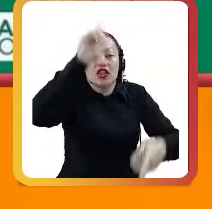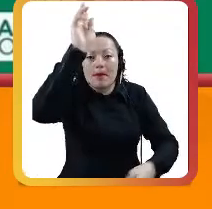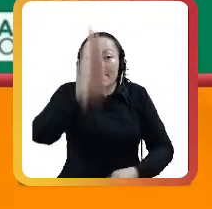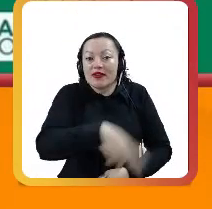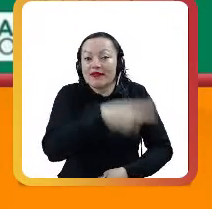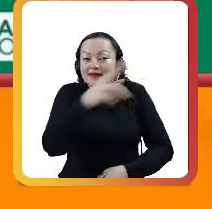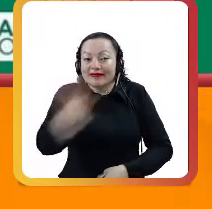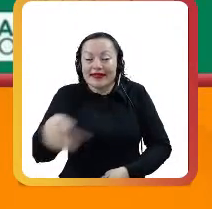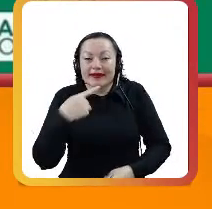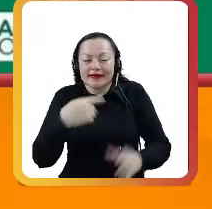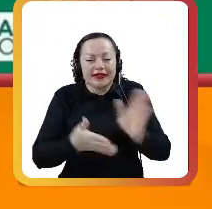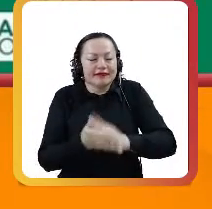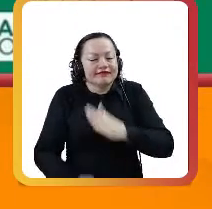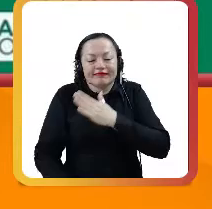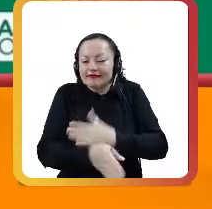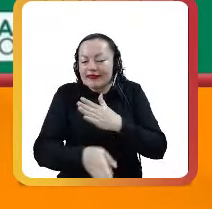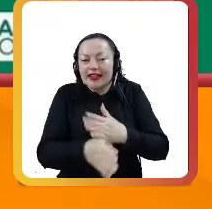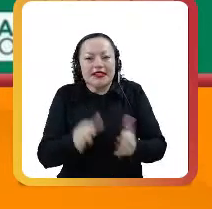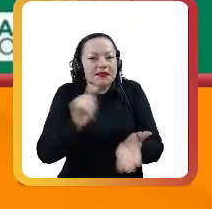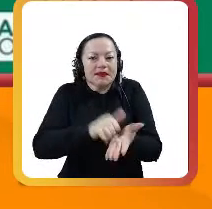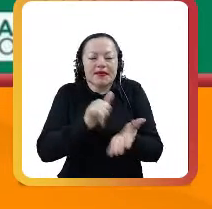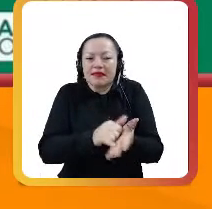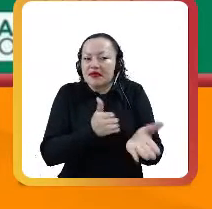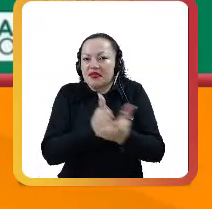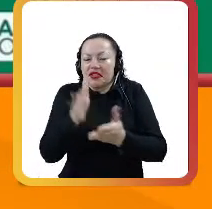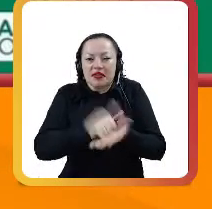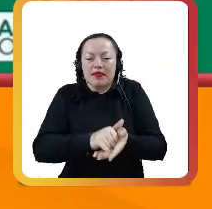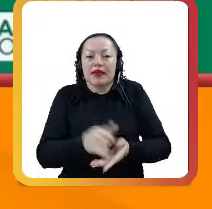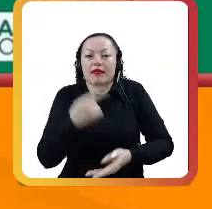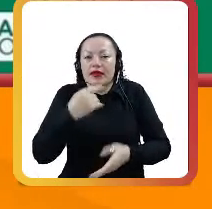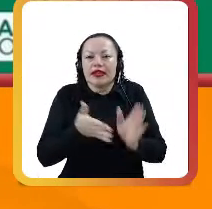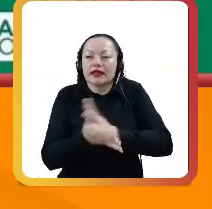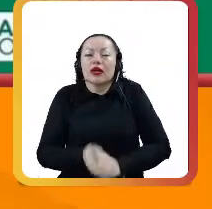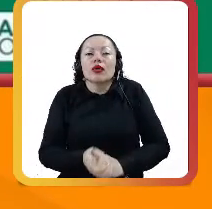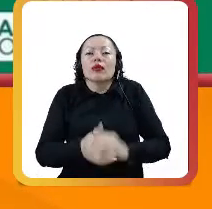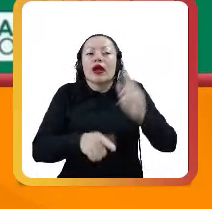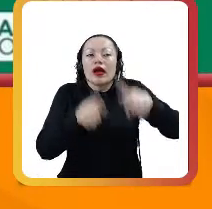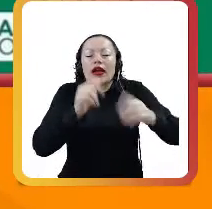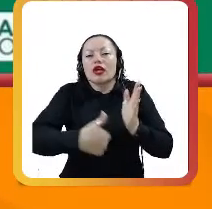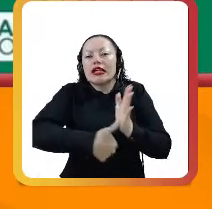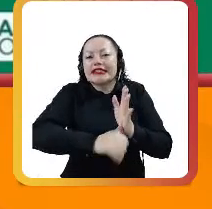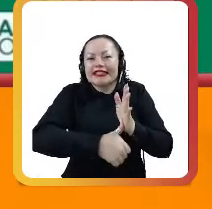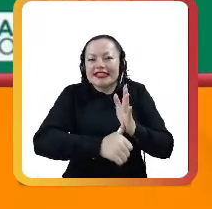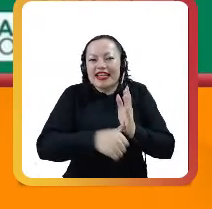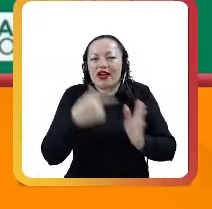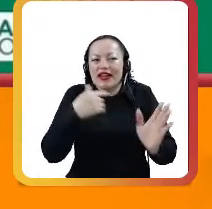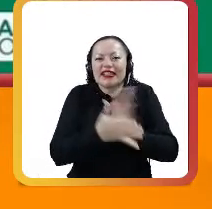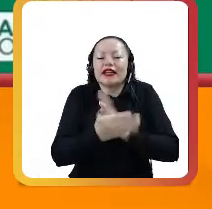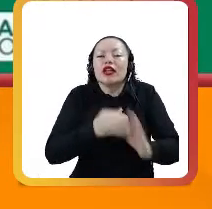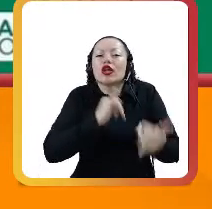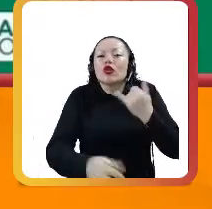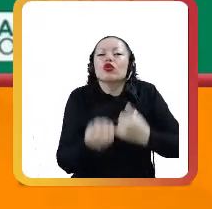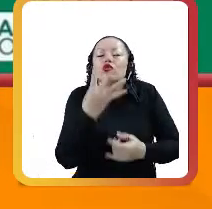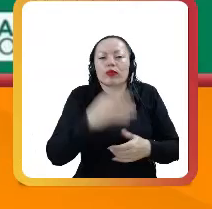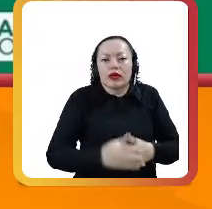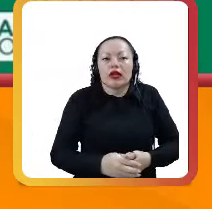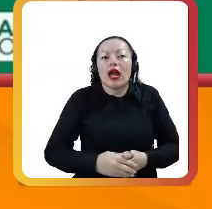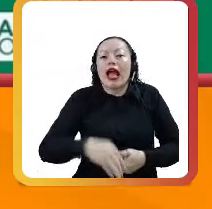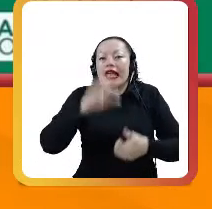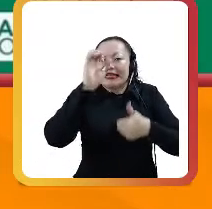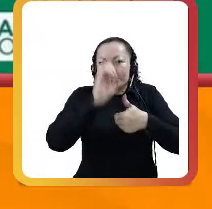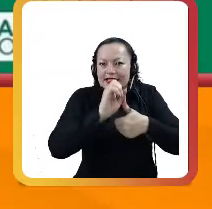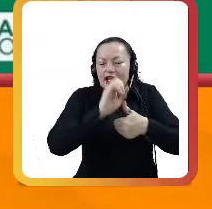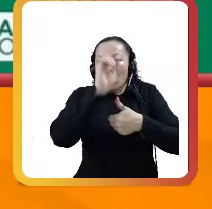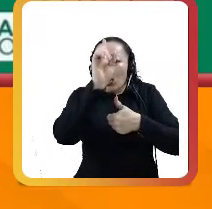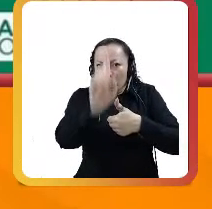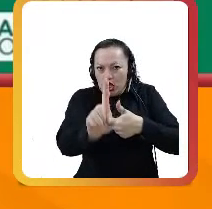pues no varían. Y para los que tienen pico y cédula, recordarles que hoy los números son 0 y 1, para que lo